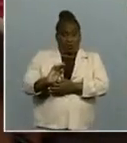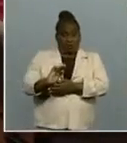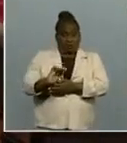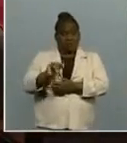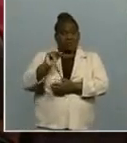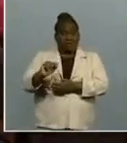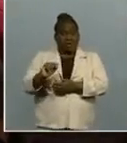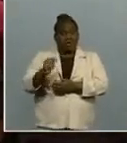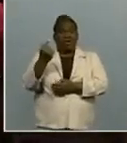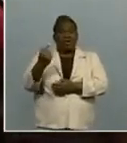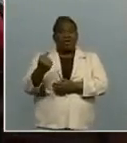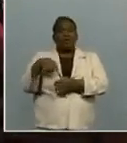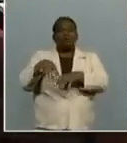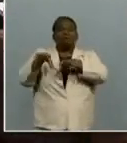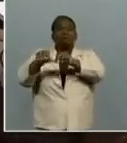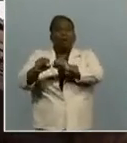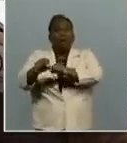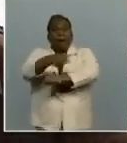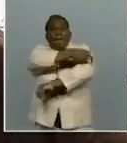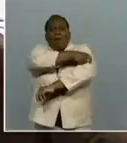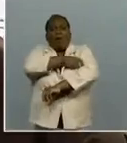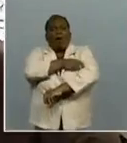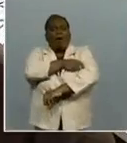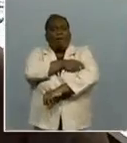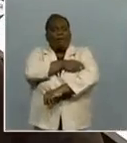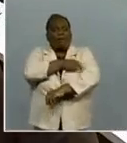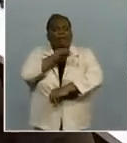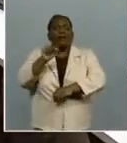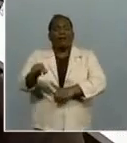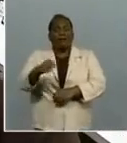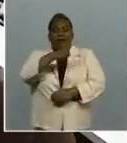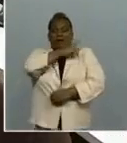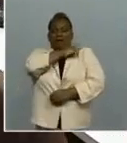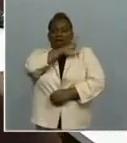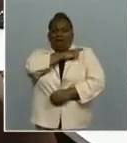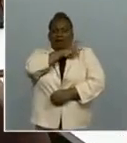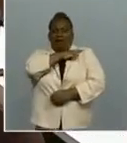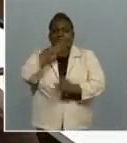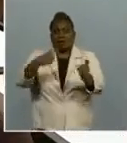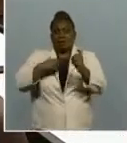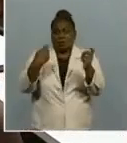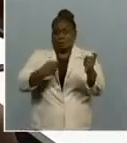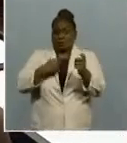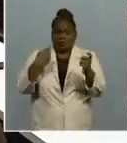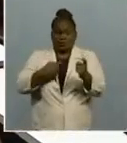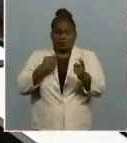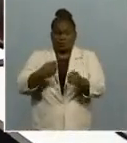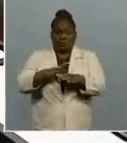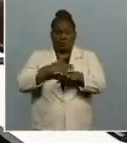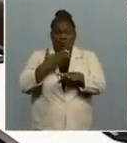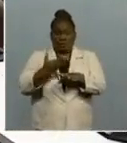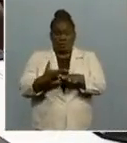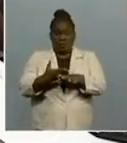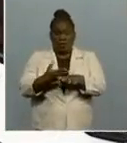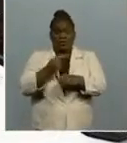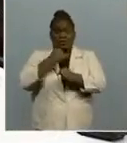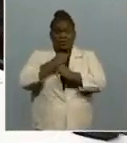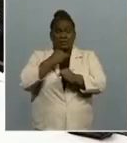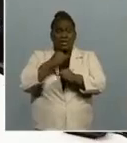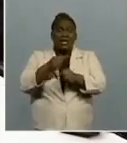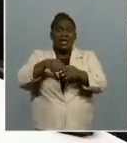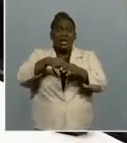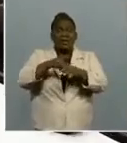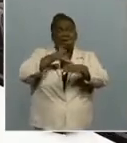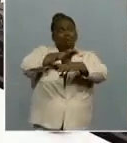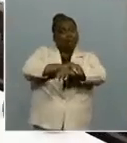convierte en uno de los asaltantes al moncada donde se hizo jefe en el combate luego cumplió misión en isla de pinos